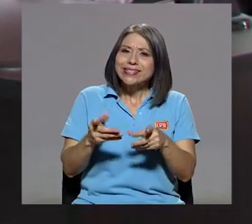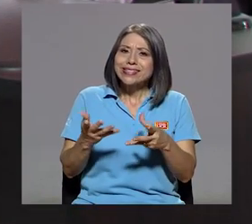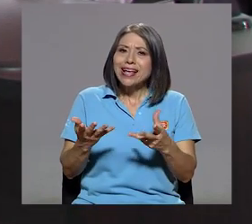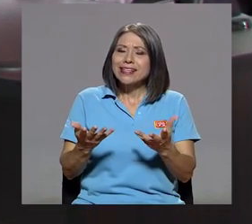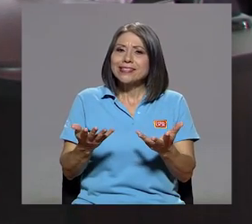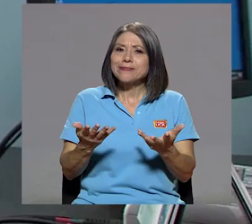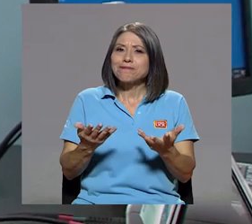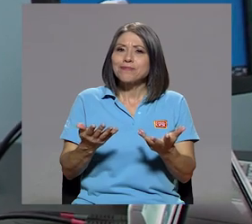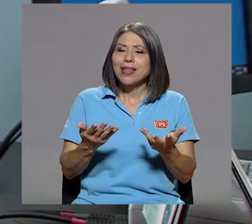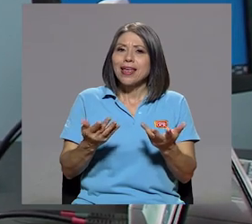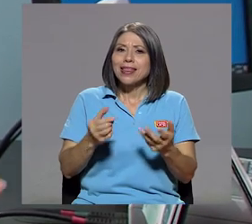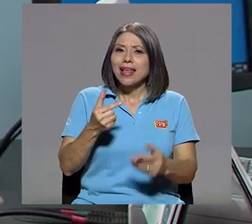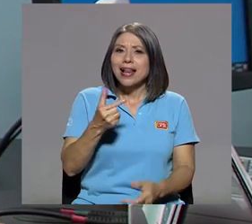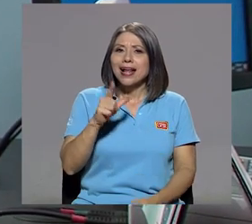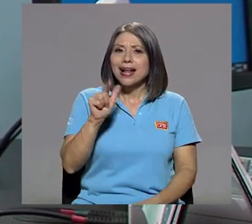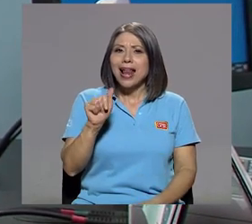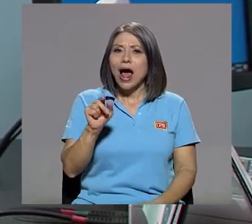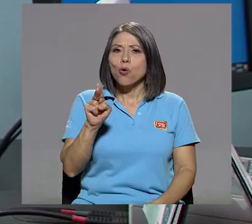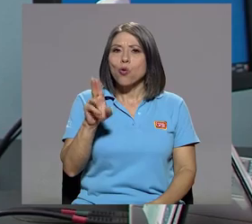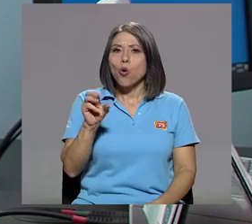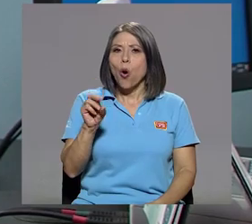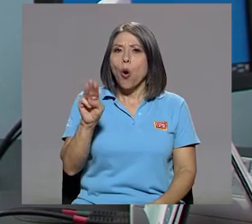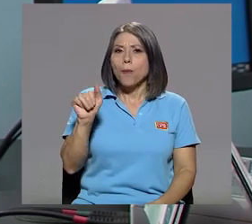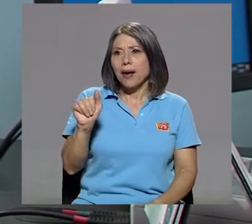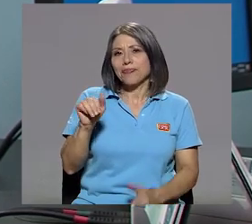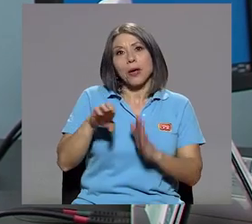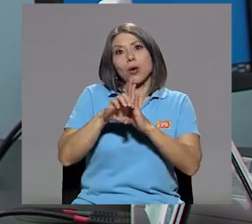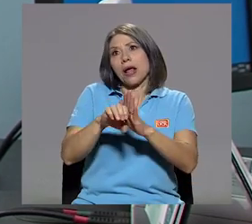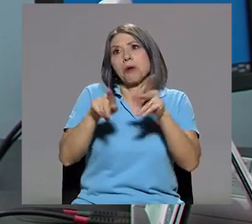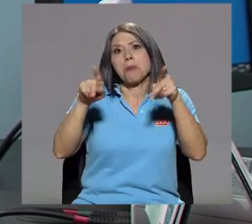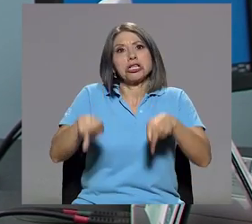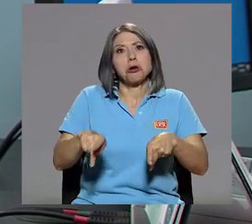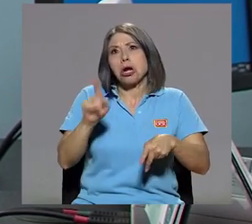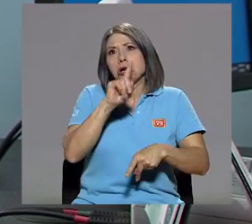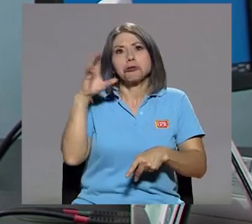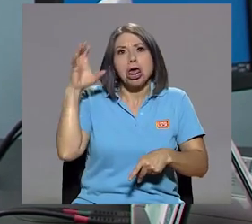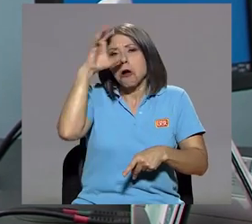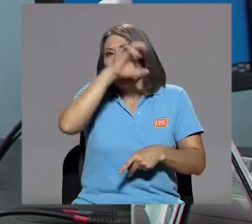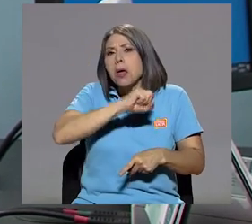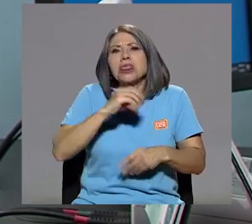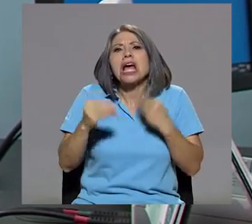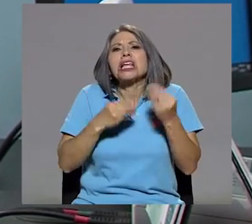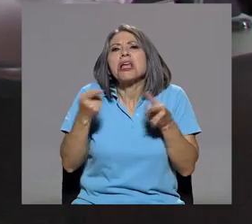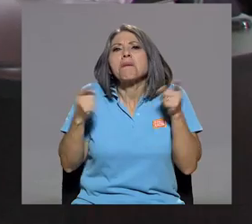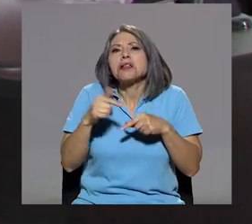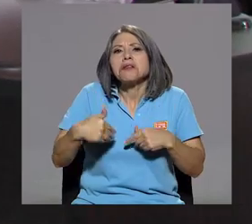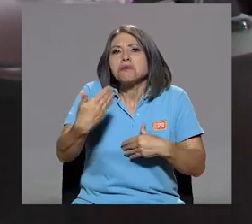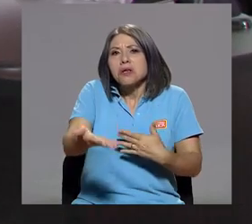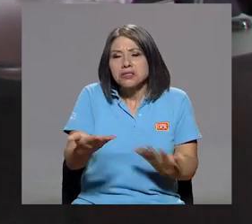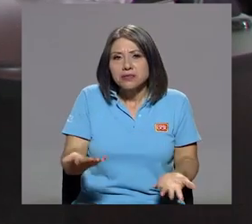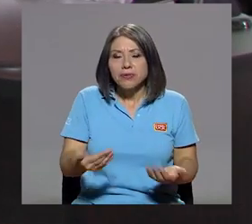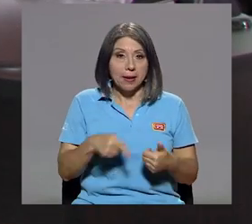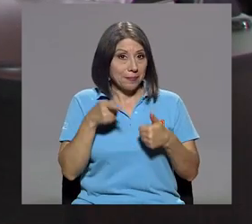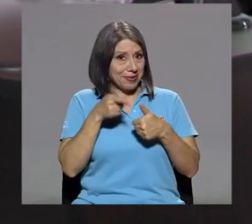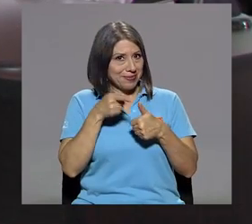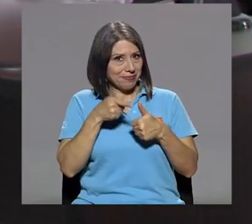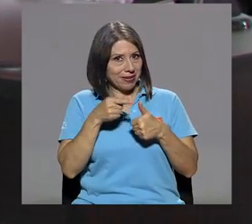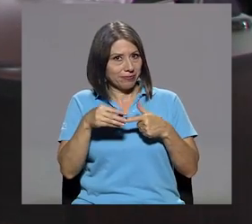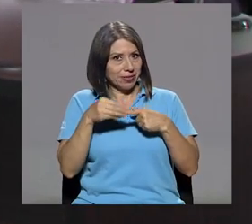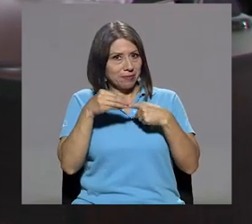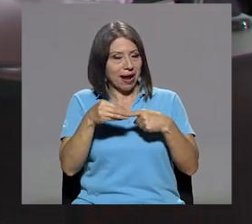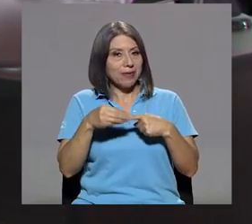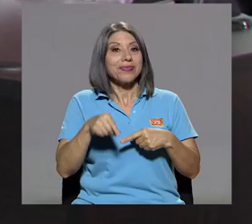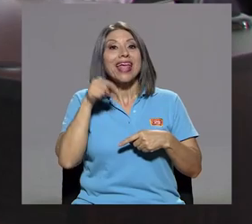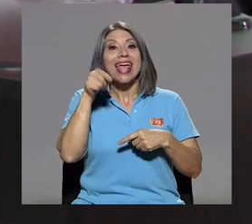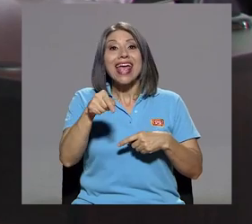consecuencias del glaucoma? Si la persona no se lo... No lo detecta. Bueno, el principal inconveniente es que al